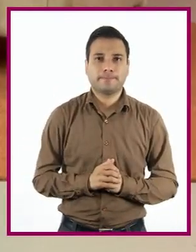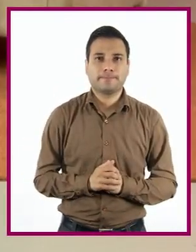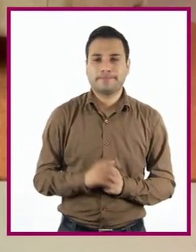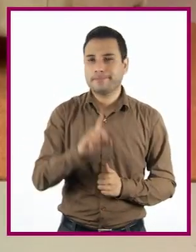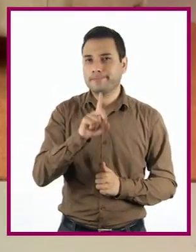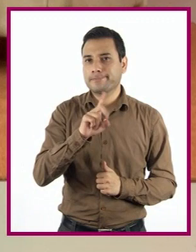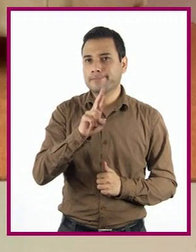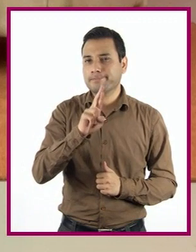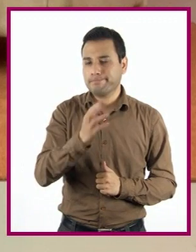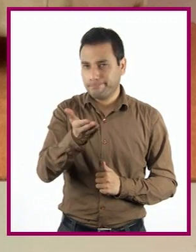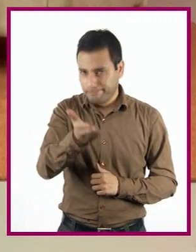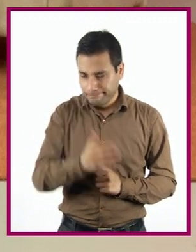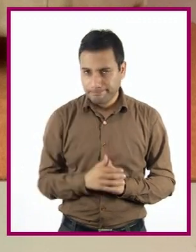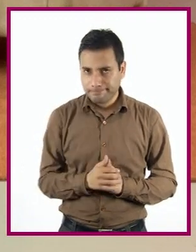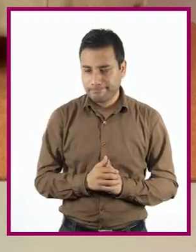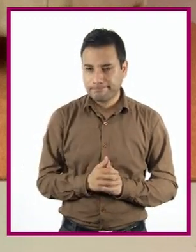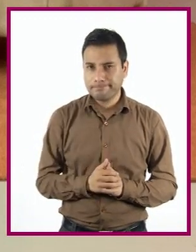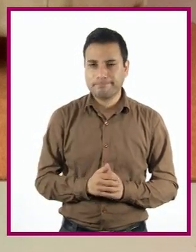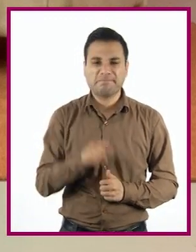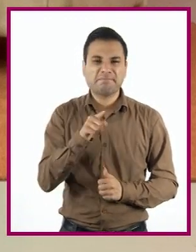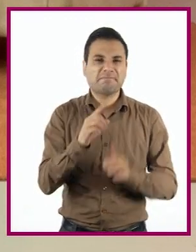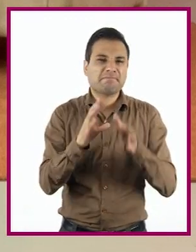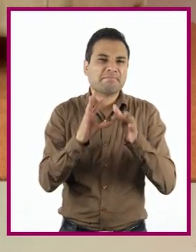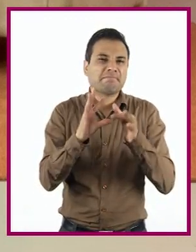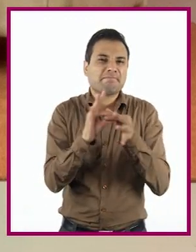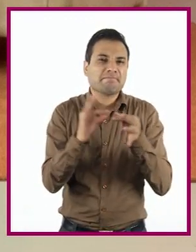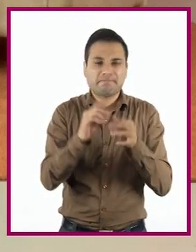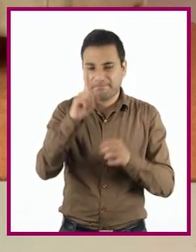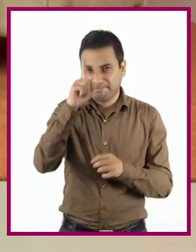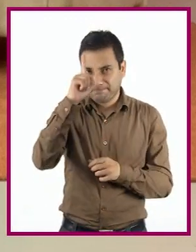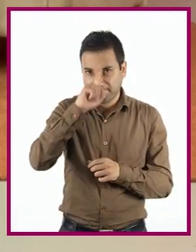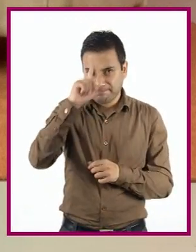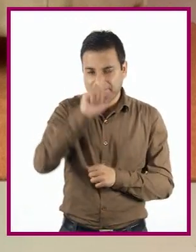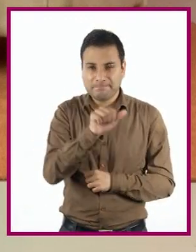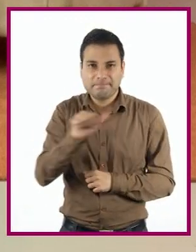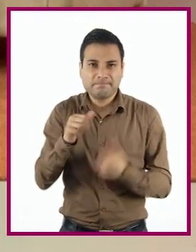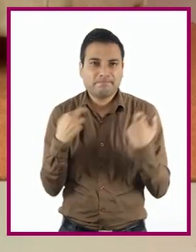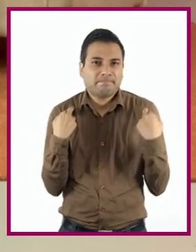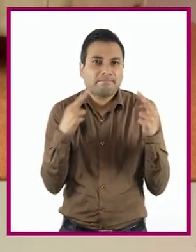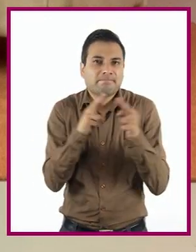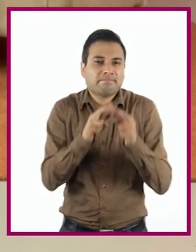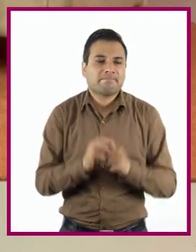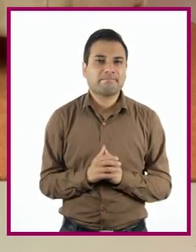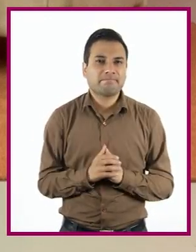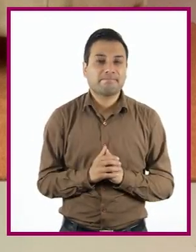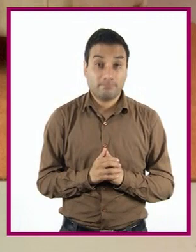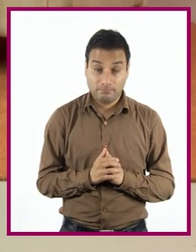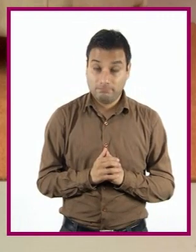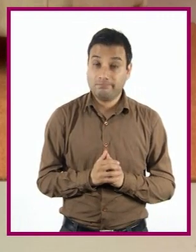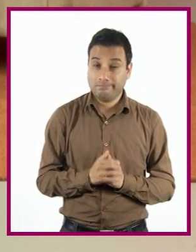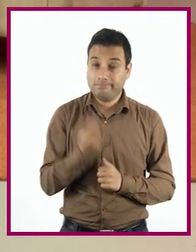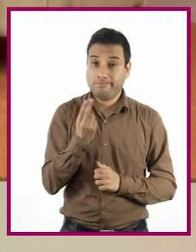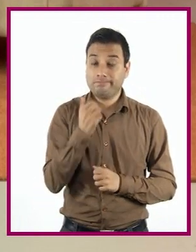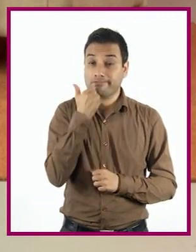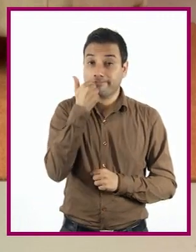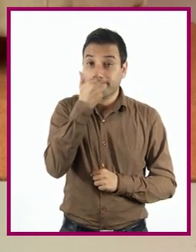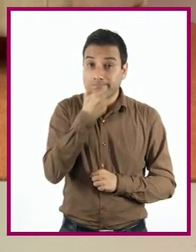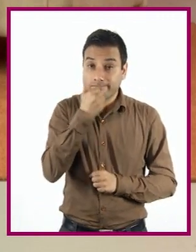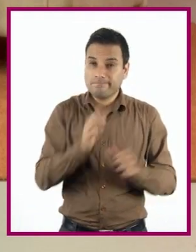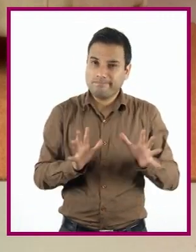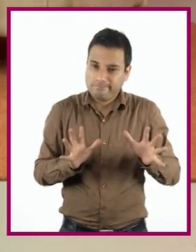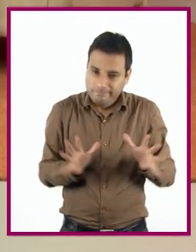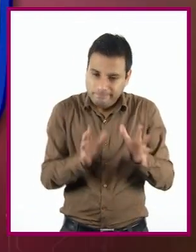Doctor Marx Moreno, ¿cuál es el mensaje para los docentes que tienen el reto de desarrollar en los alumnos el pensamiento